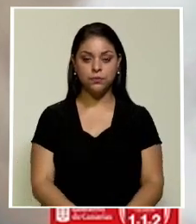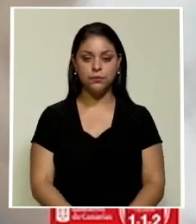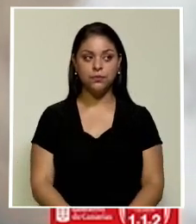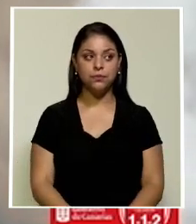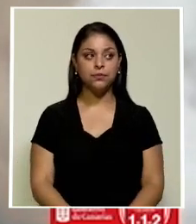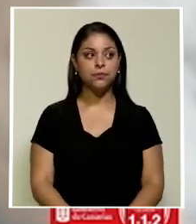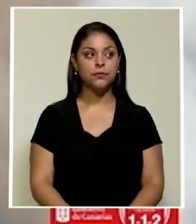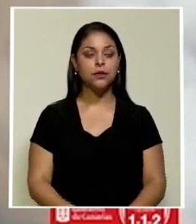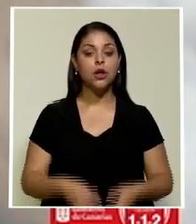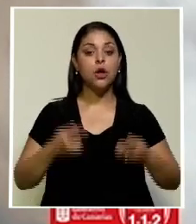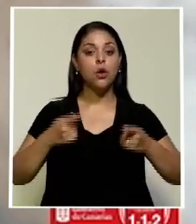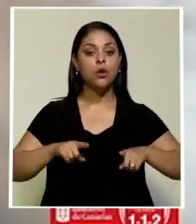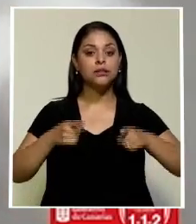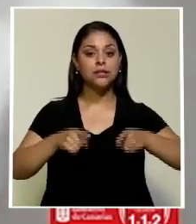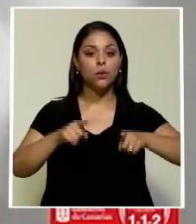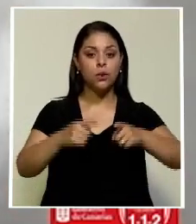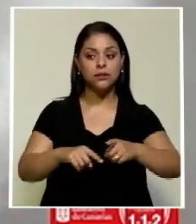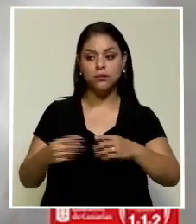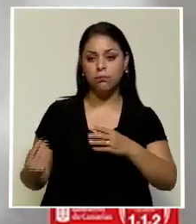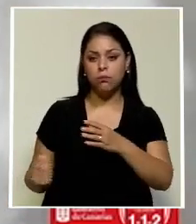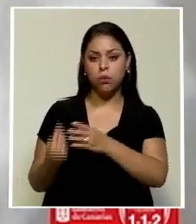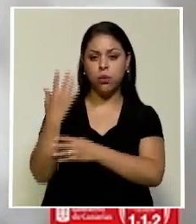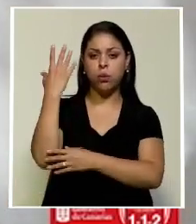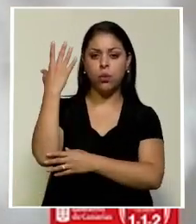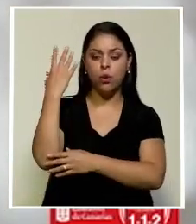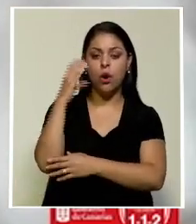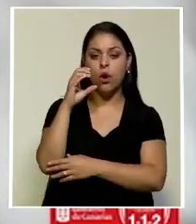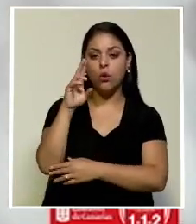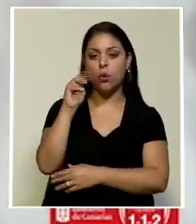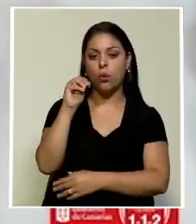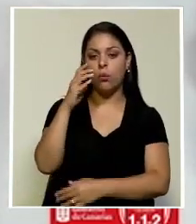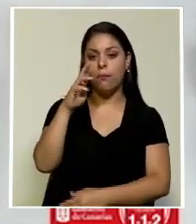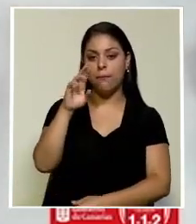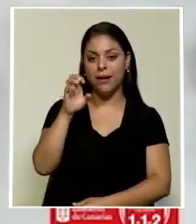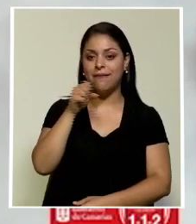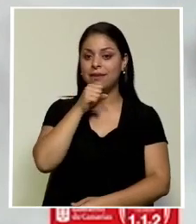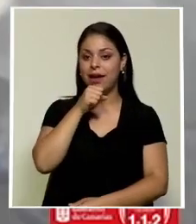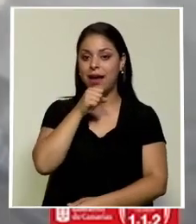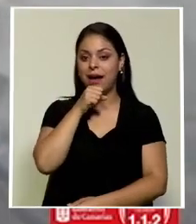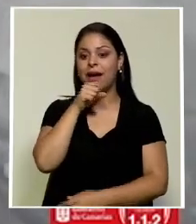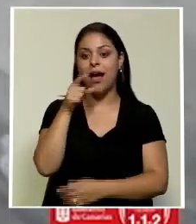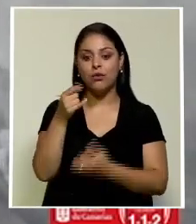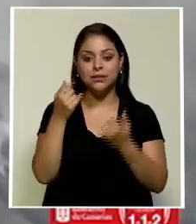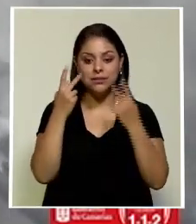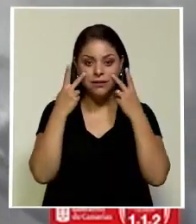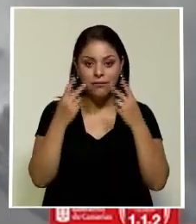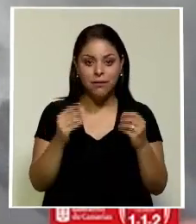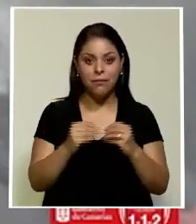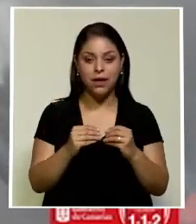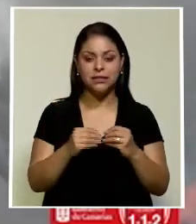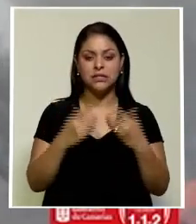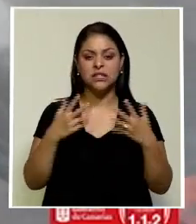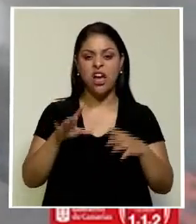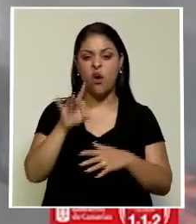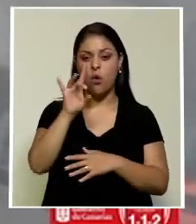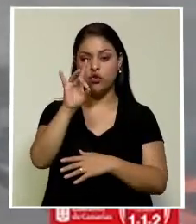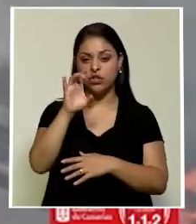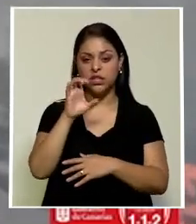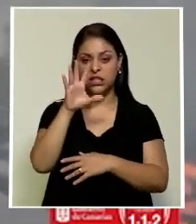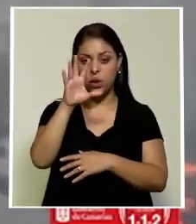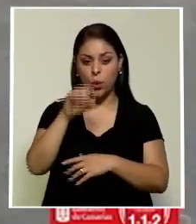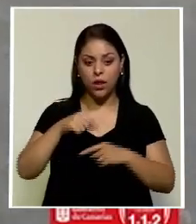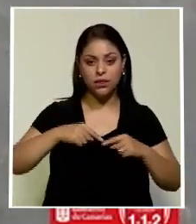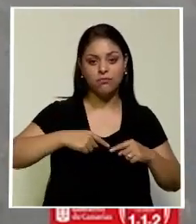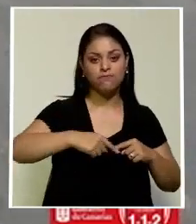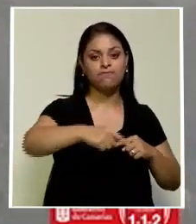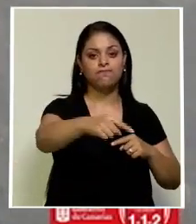Las consecuencias de la erupción del Cumbre Vieja en La Palma son cada día más visibles. Ya se han superado las 850 hectáreas afectadas